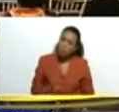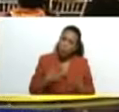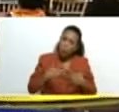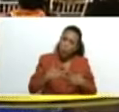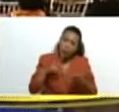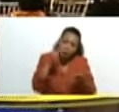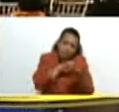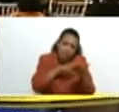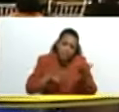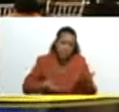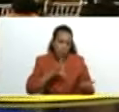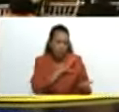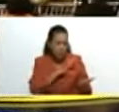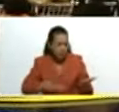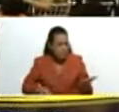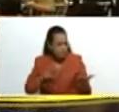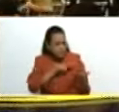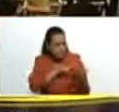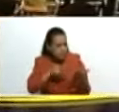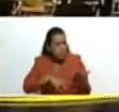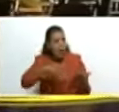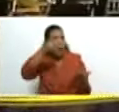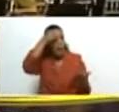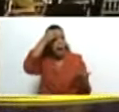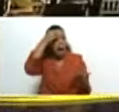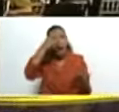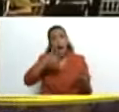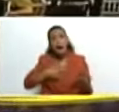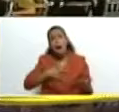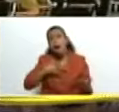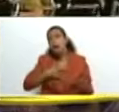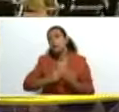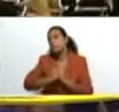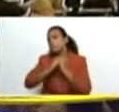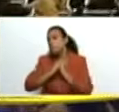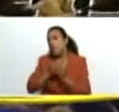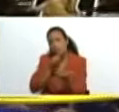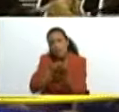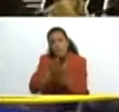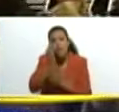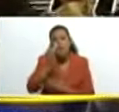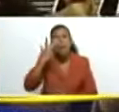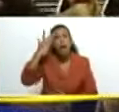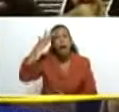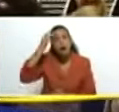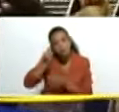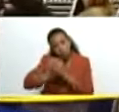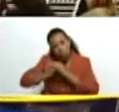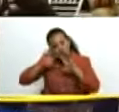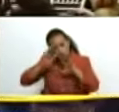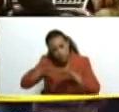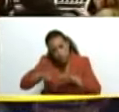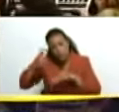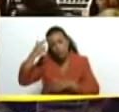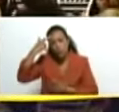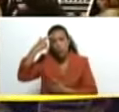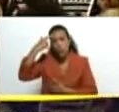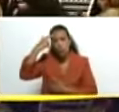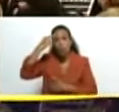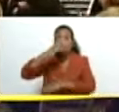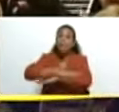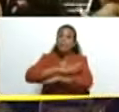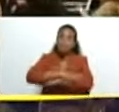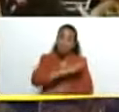corazón cristiano, cristiano de oración, de fe, de meditación y cristiano de